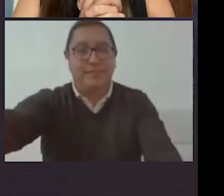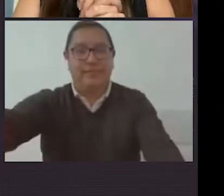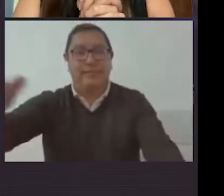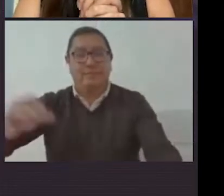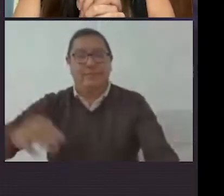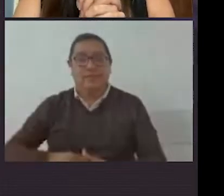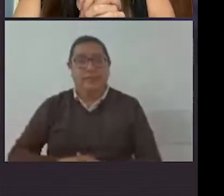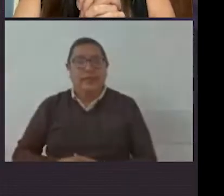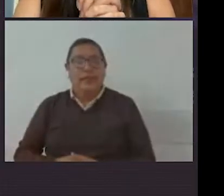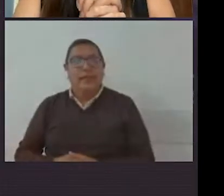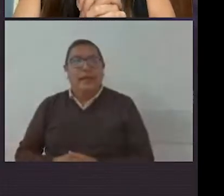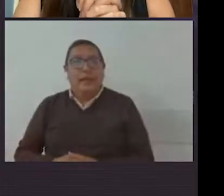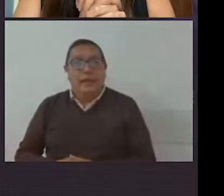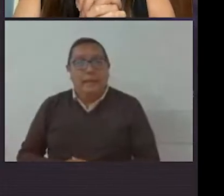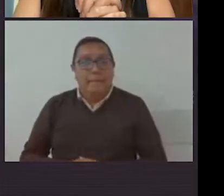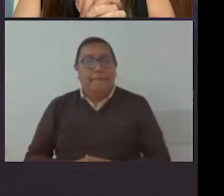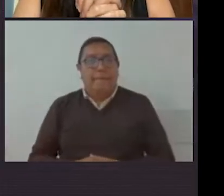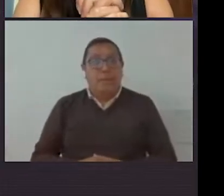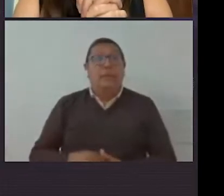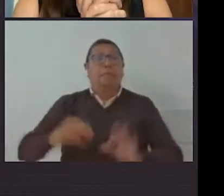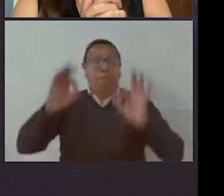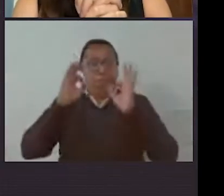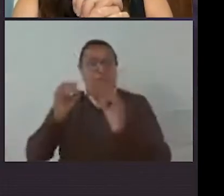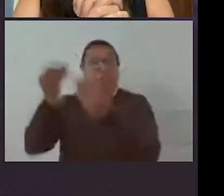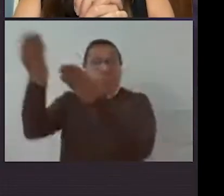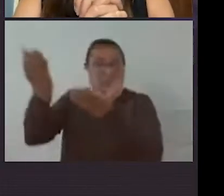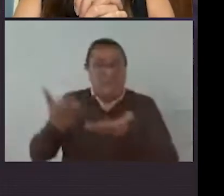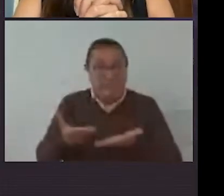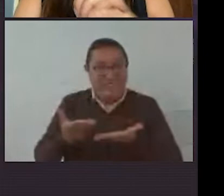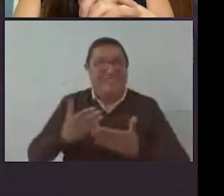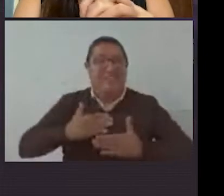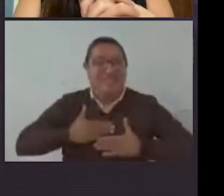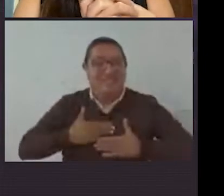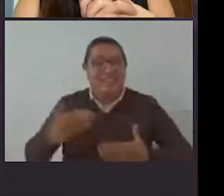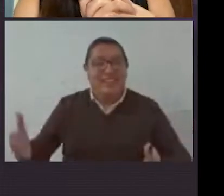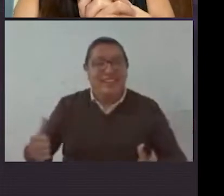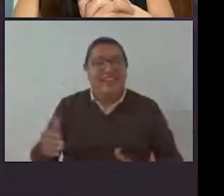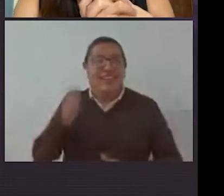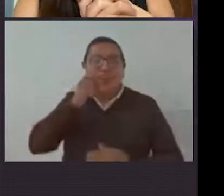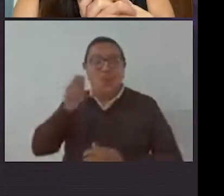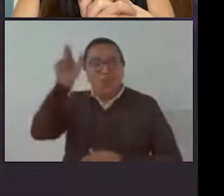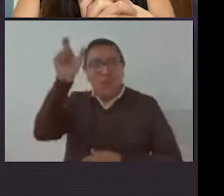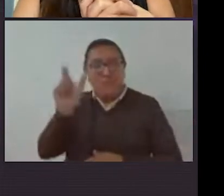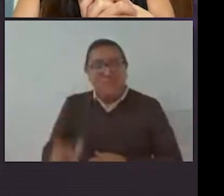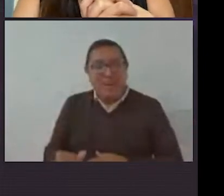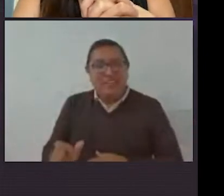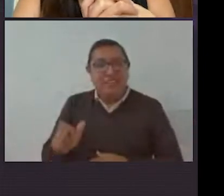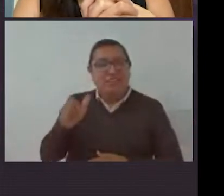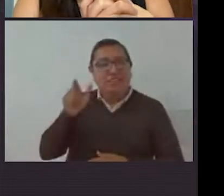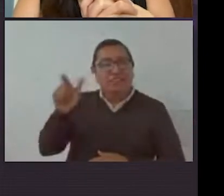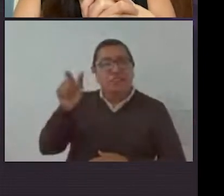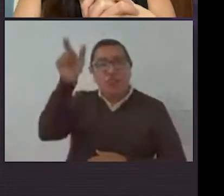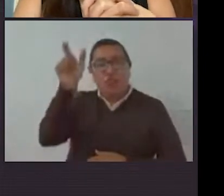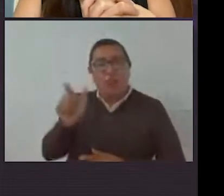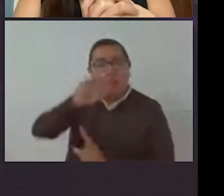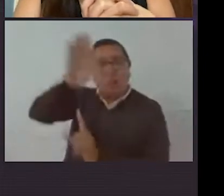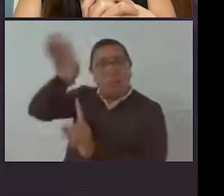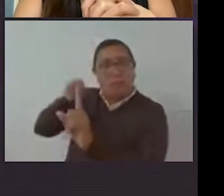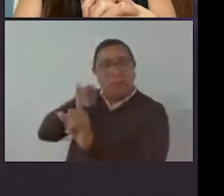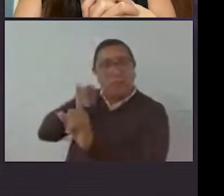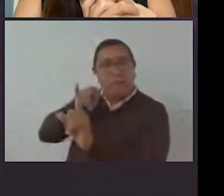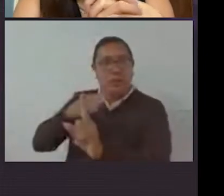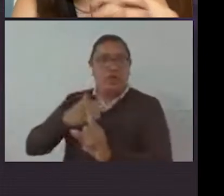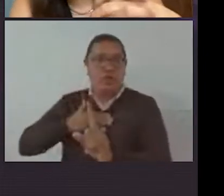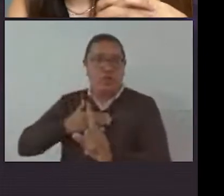código. Mi nombre es Fabiana Godínez, yo soy entrenadora mental y me dedico a crear programas de desarrollo de habilidades